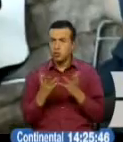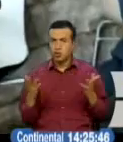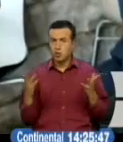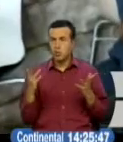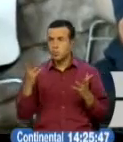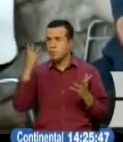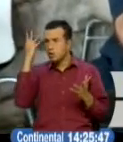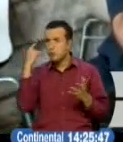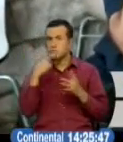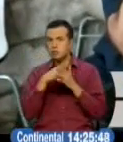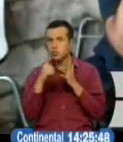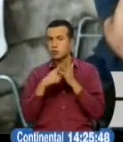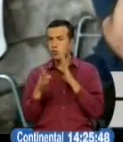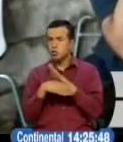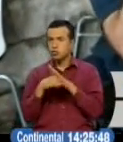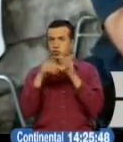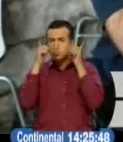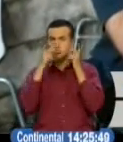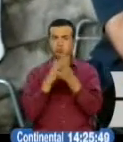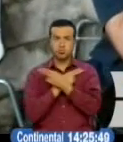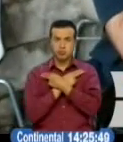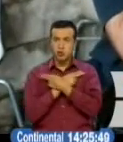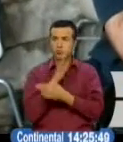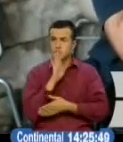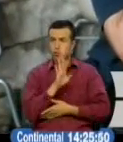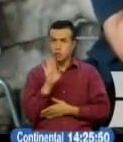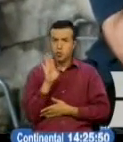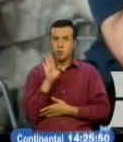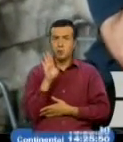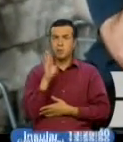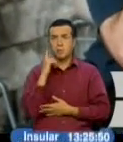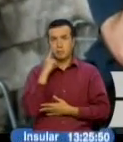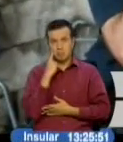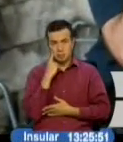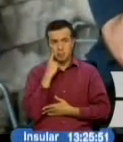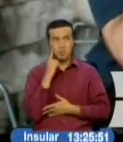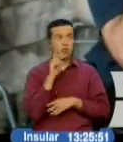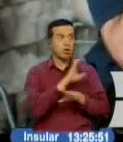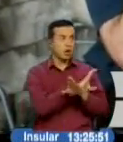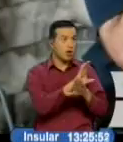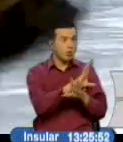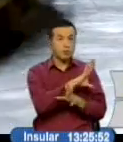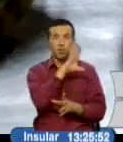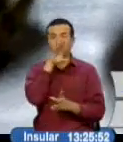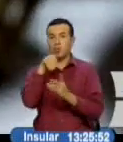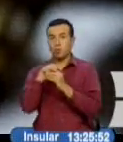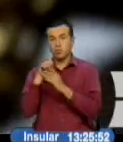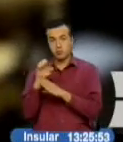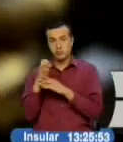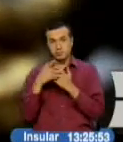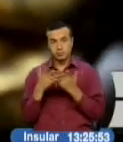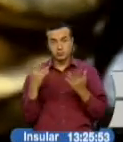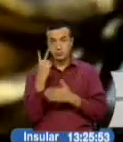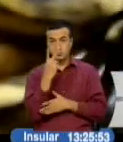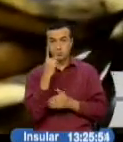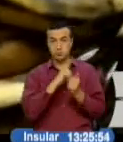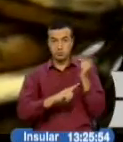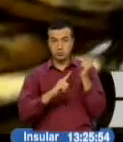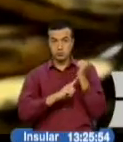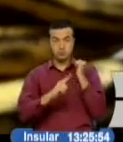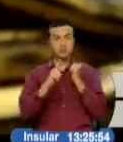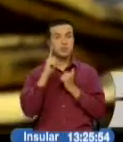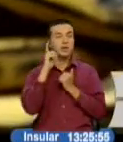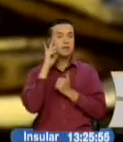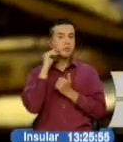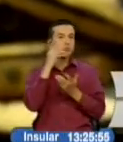días diferentes cocineros que han hecho su interpretación de lo ecuatoriano. Para los hermanos Elsir, este intercambio de